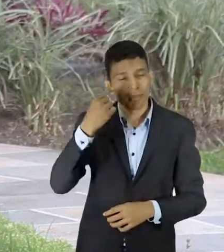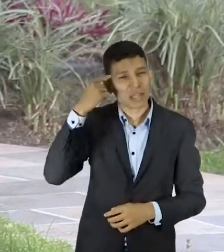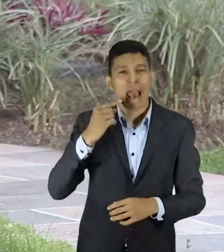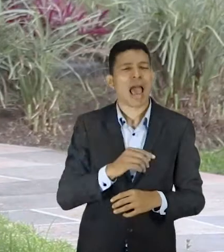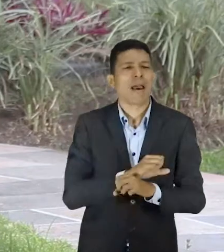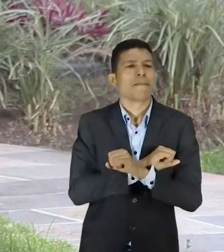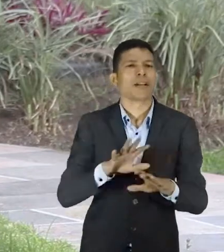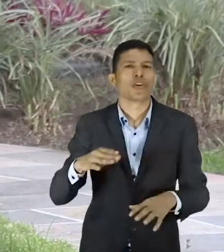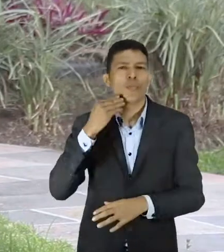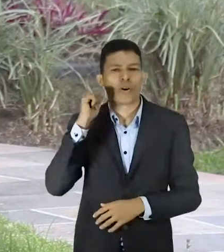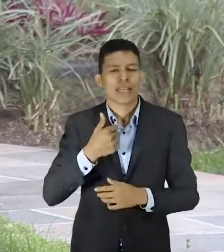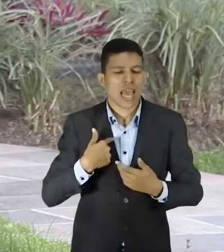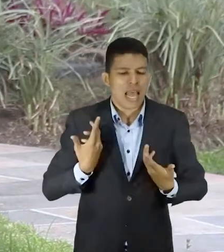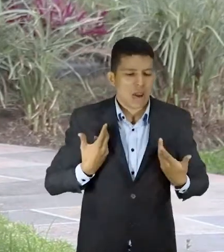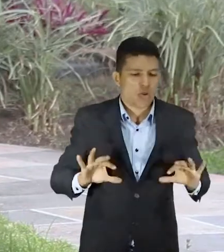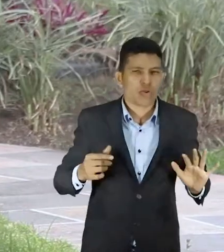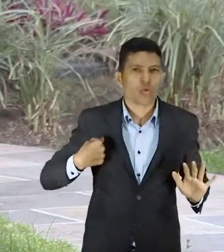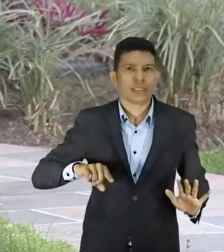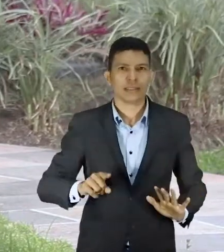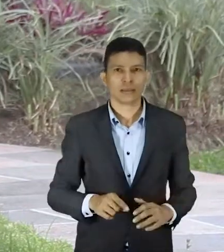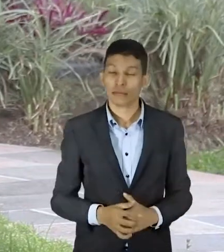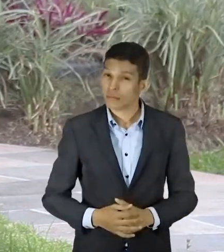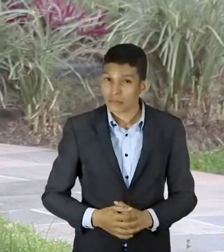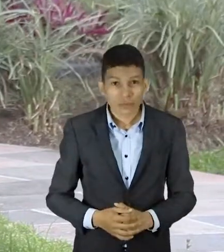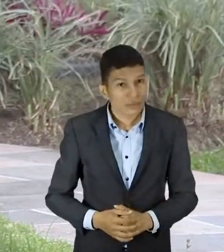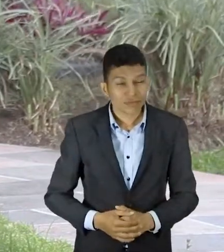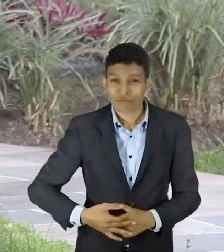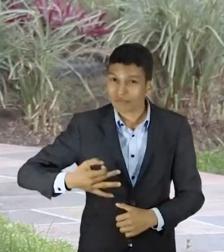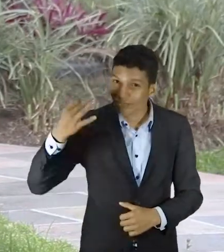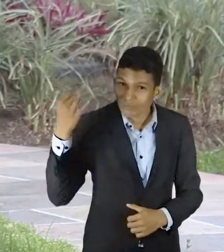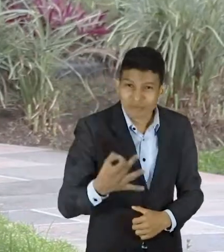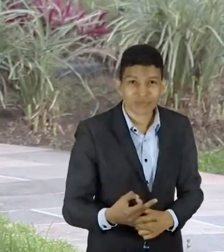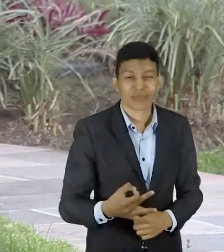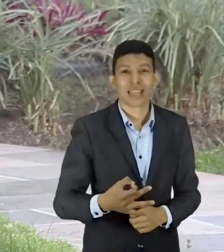Y hay opciones espectaculares